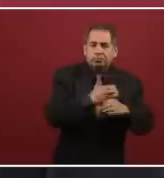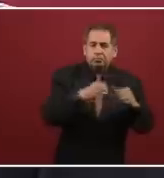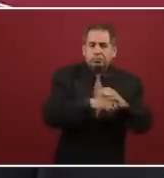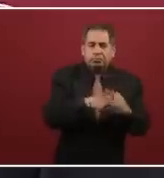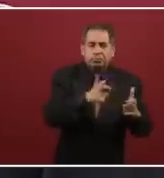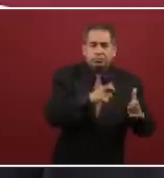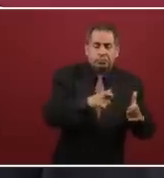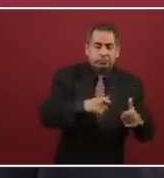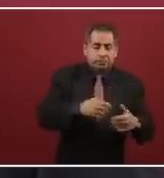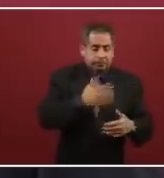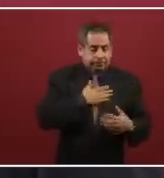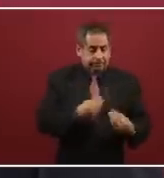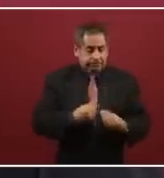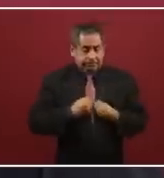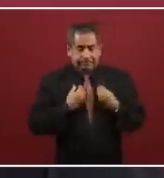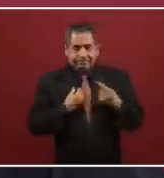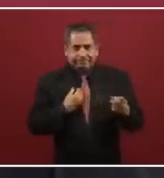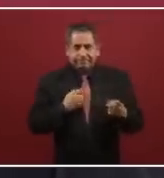Pero bueno,